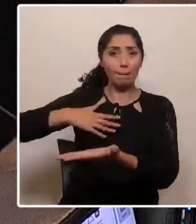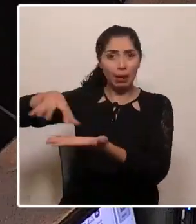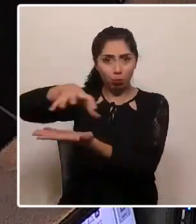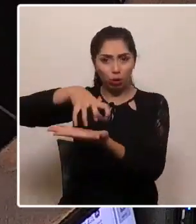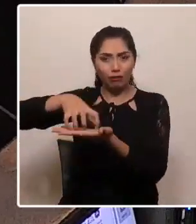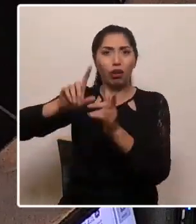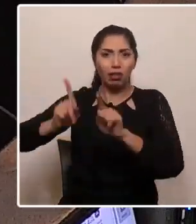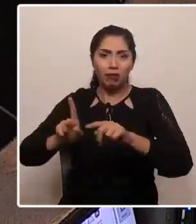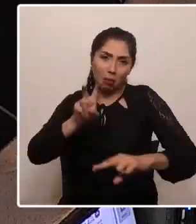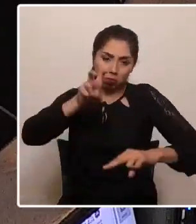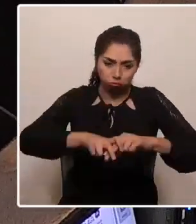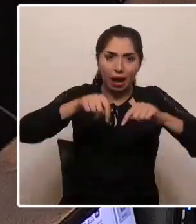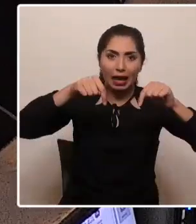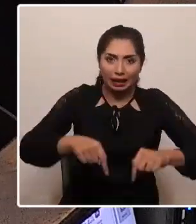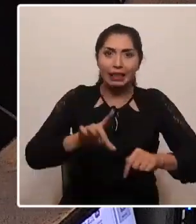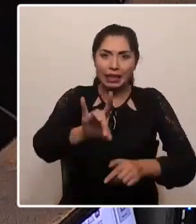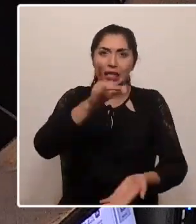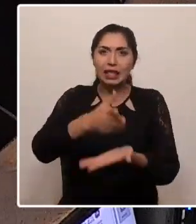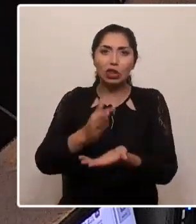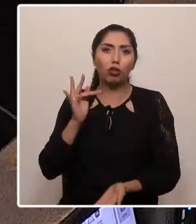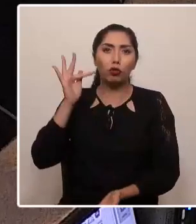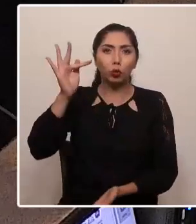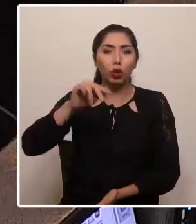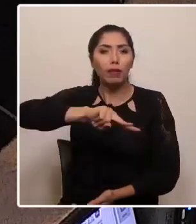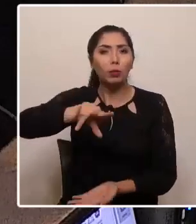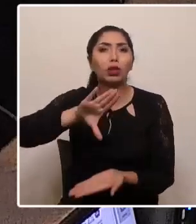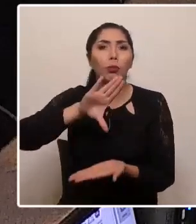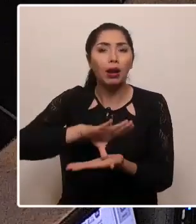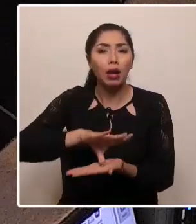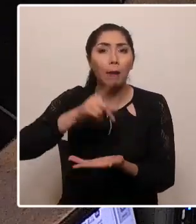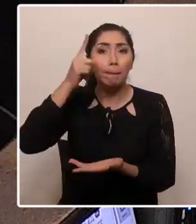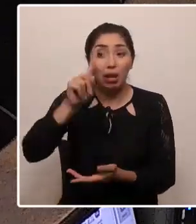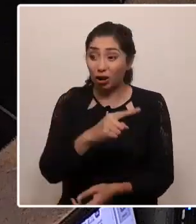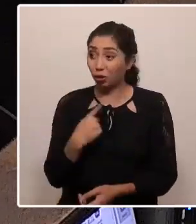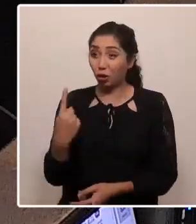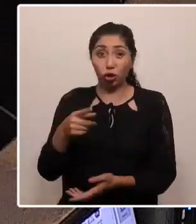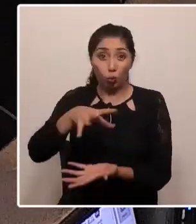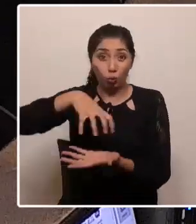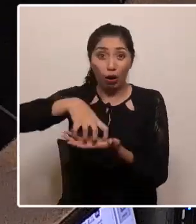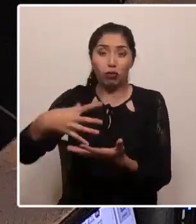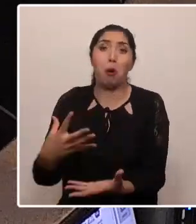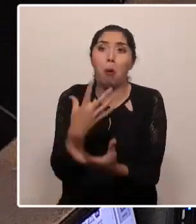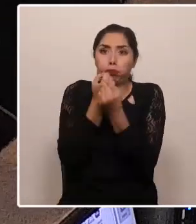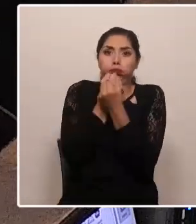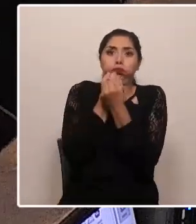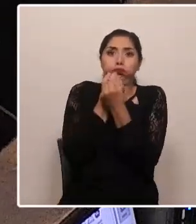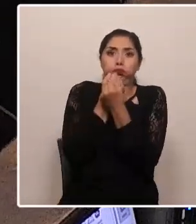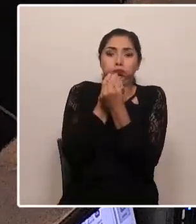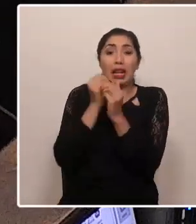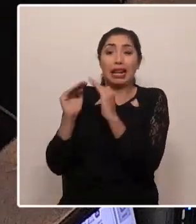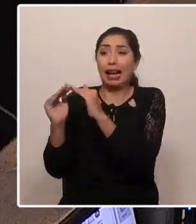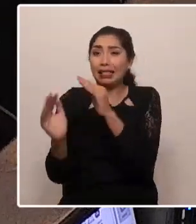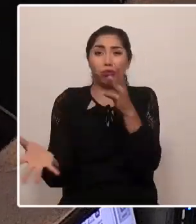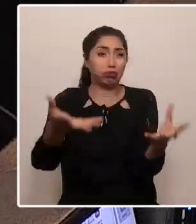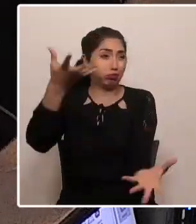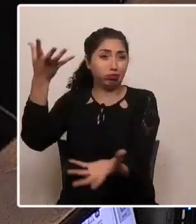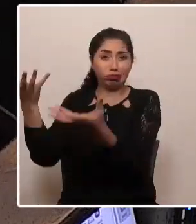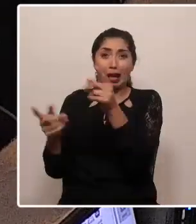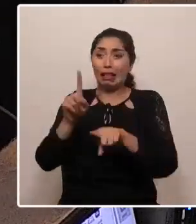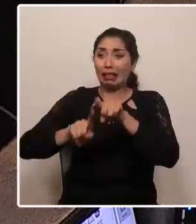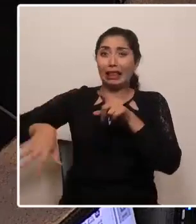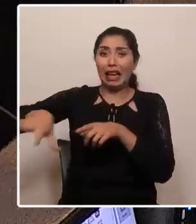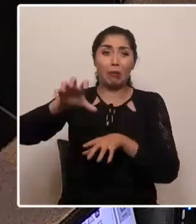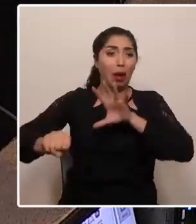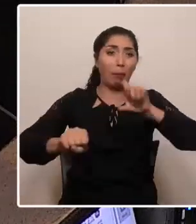definiendo el futuro de este país, pero nos silenciaron, nos ocuparon las tierras, quemaron nuestras casas, nos